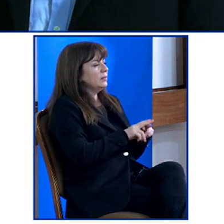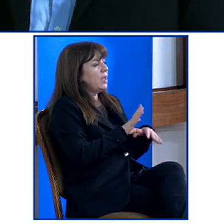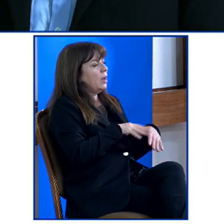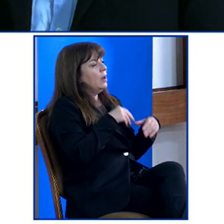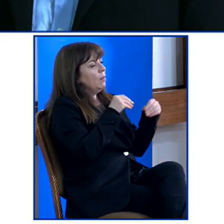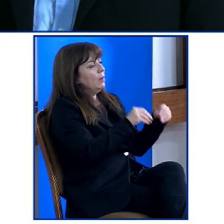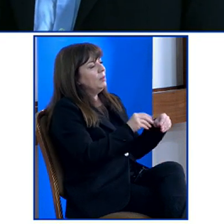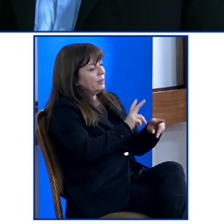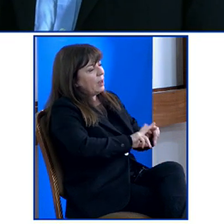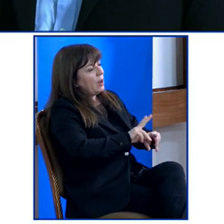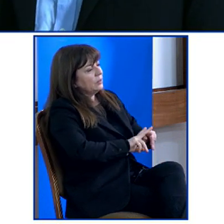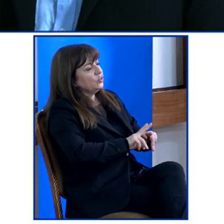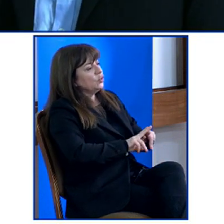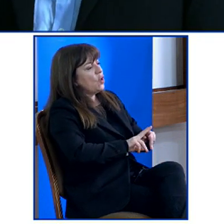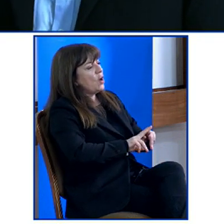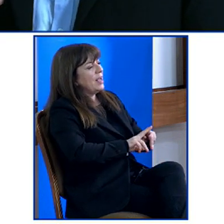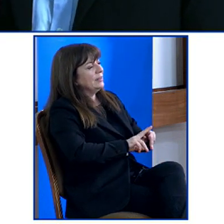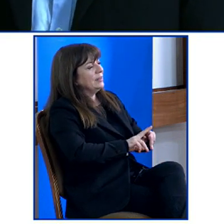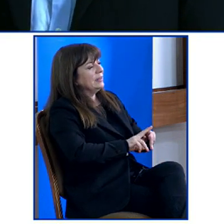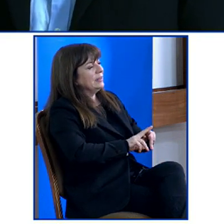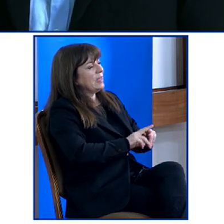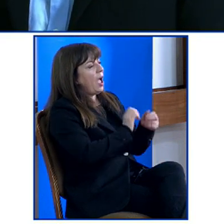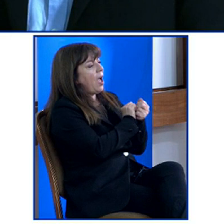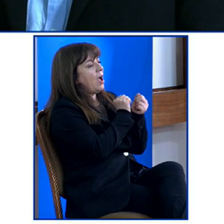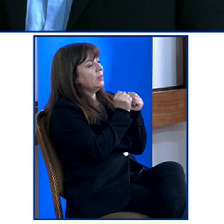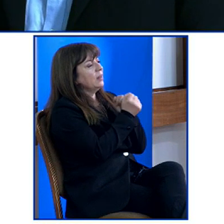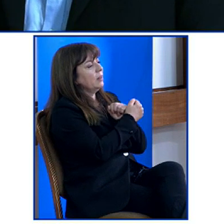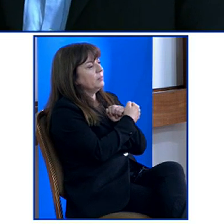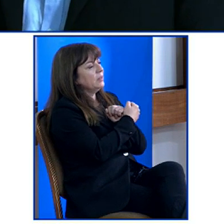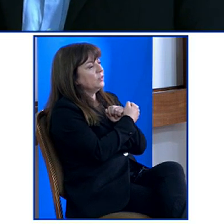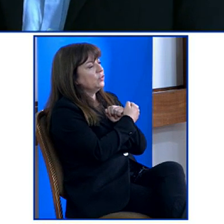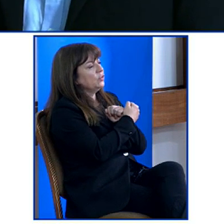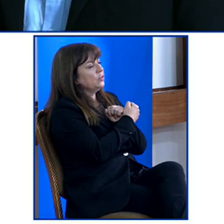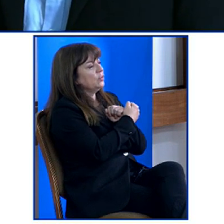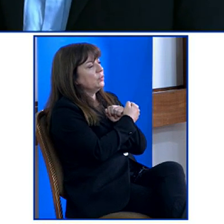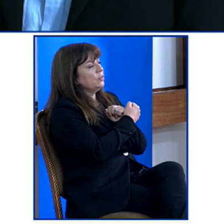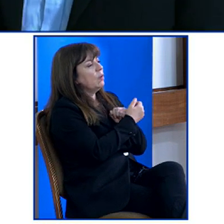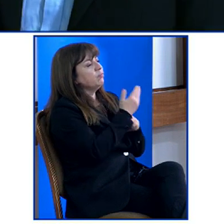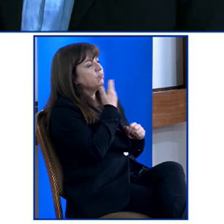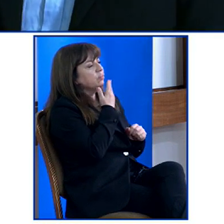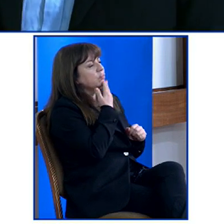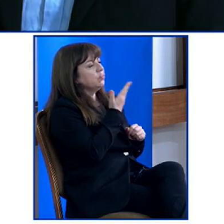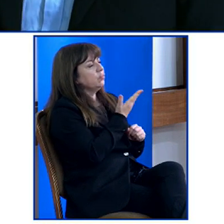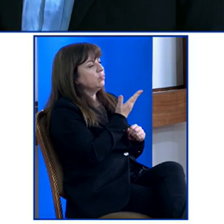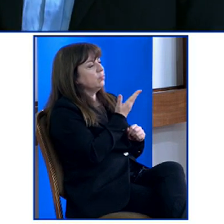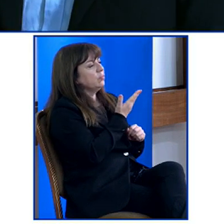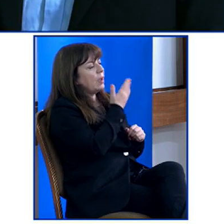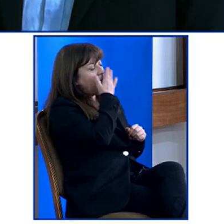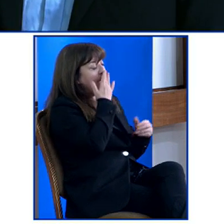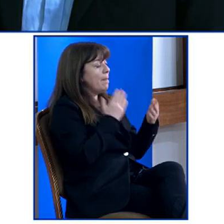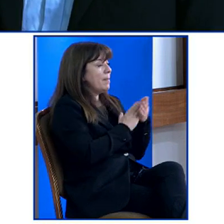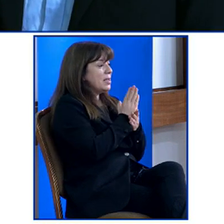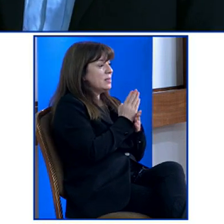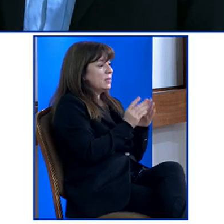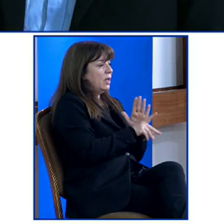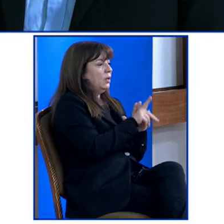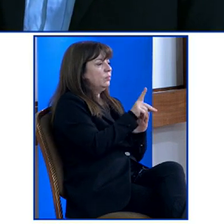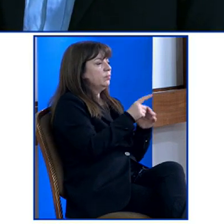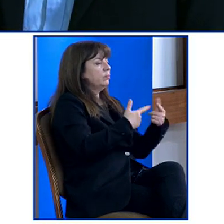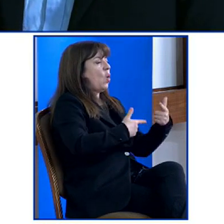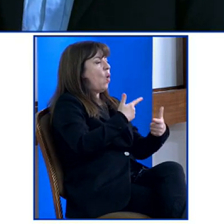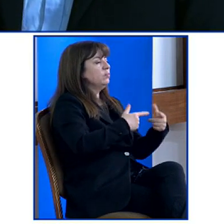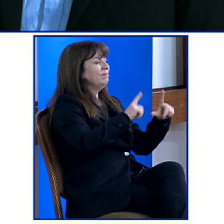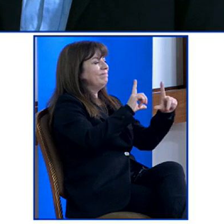implementar acciones de adaptación, sino también de empezar a desarrollar políticas